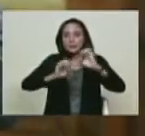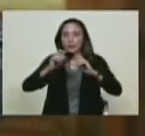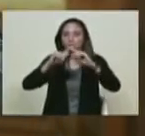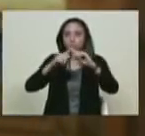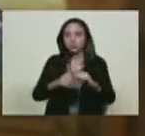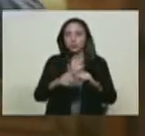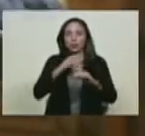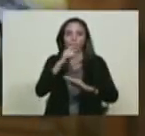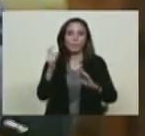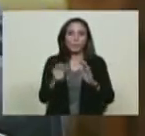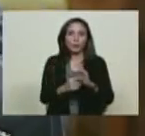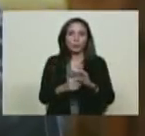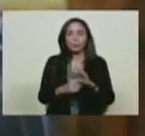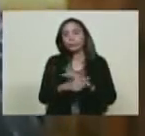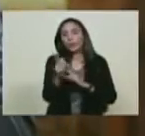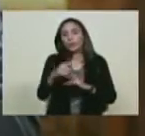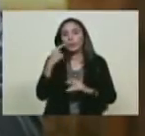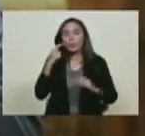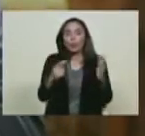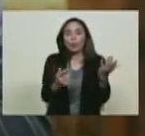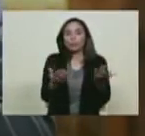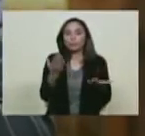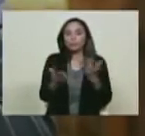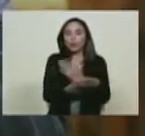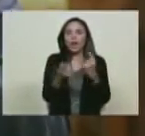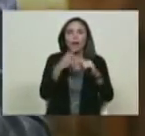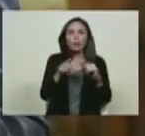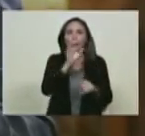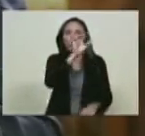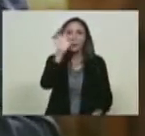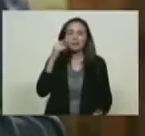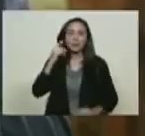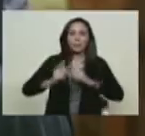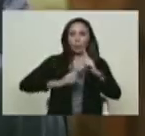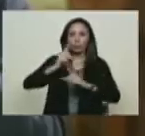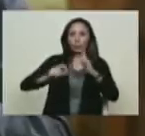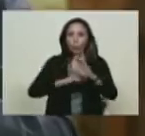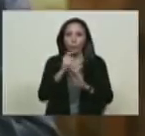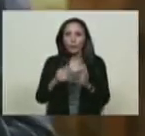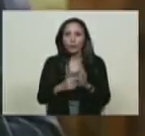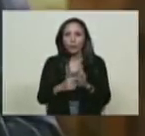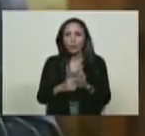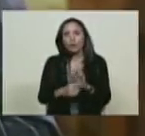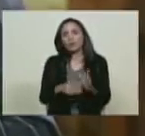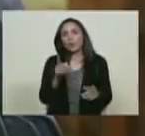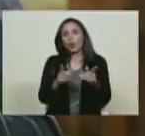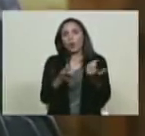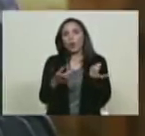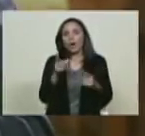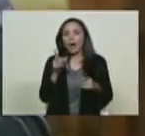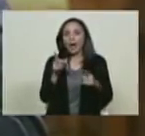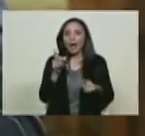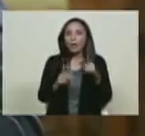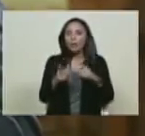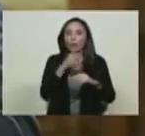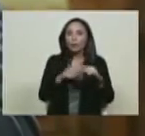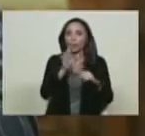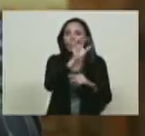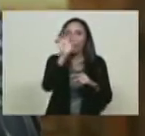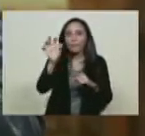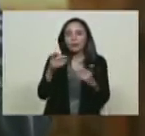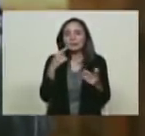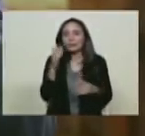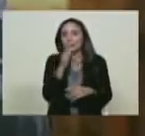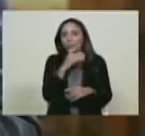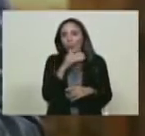vimos el escenario completo, no solamente de los países productores que estábamos allí sentados, sino en la protección de los